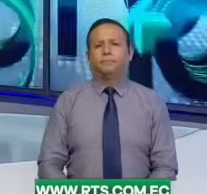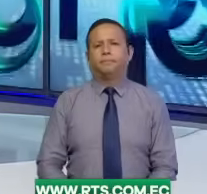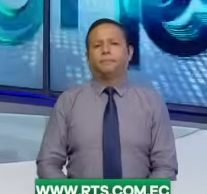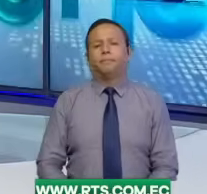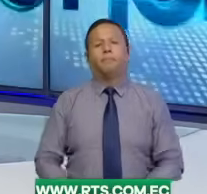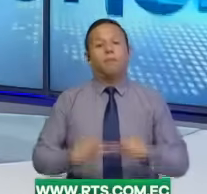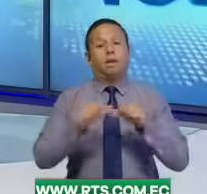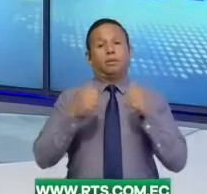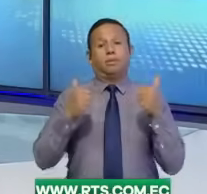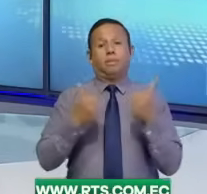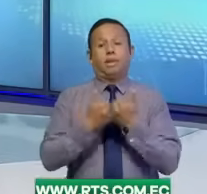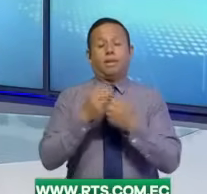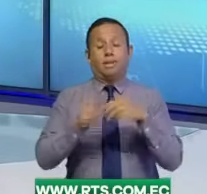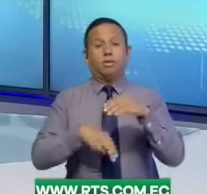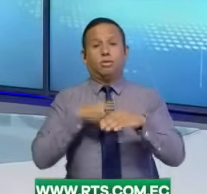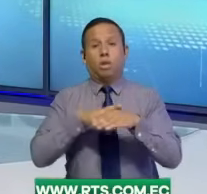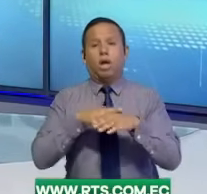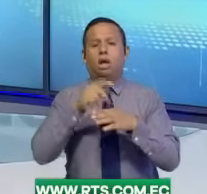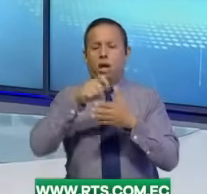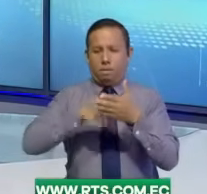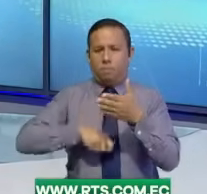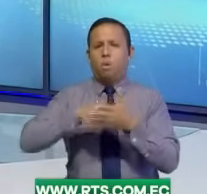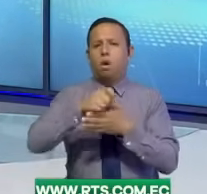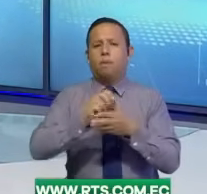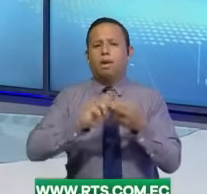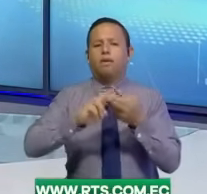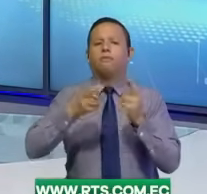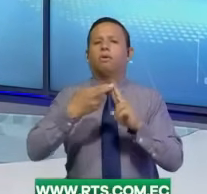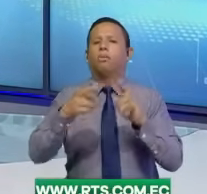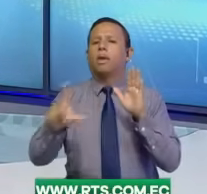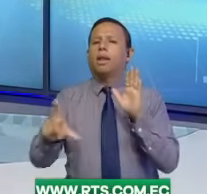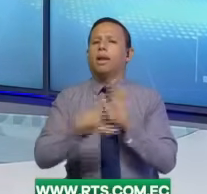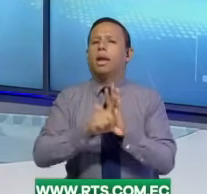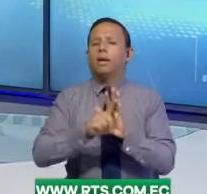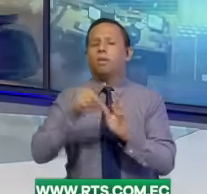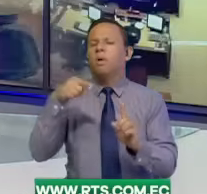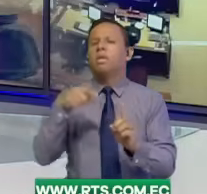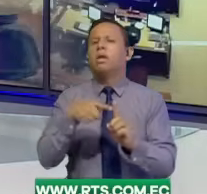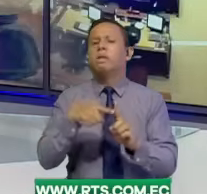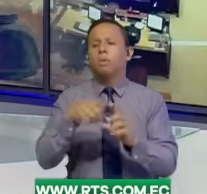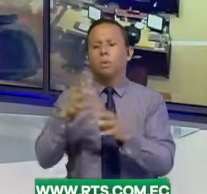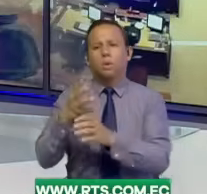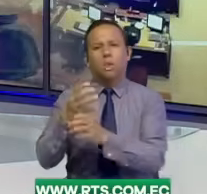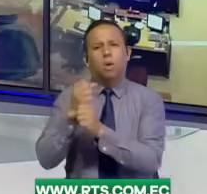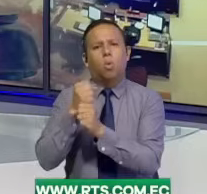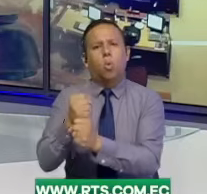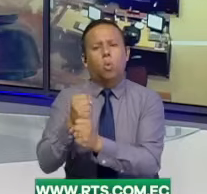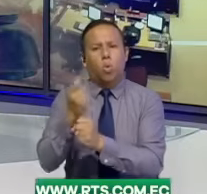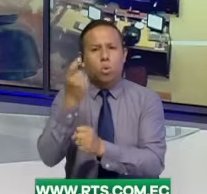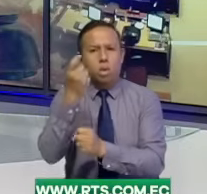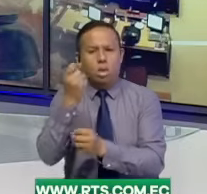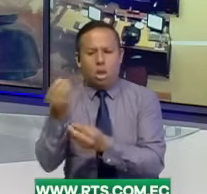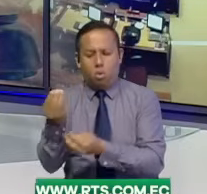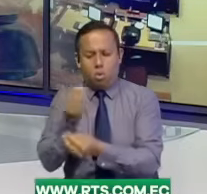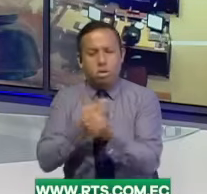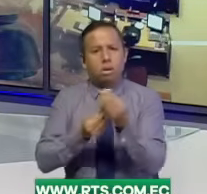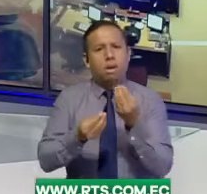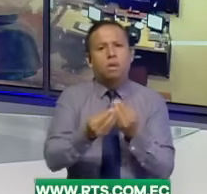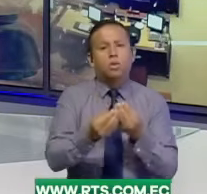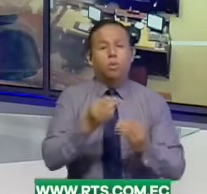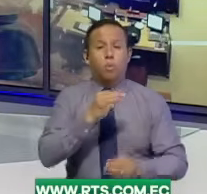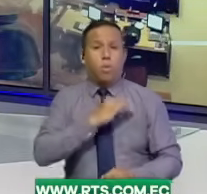La Asamblea Nacional aprobó la ley reformatoria para asegurar los ingresos permanentes y no permanentes de los gobiernos